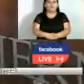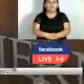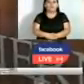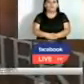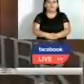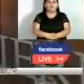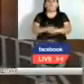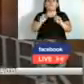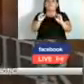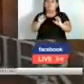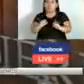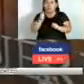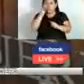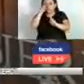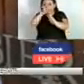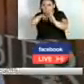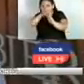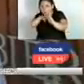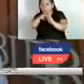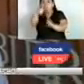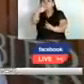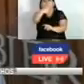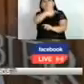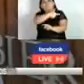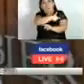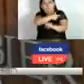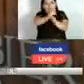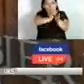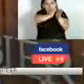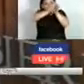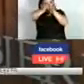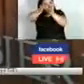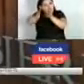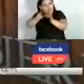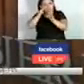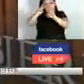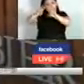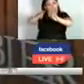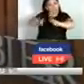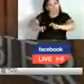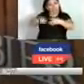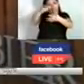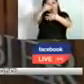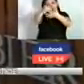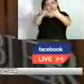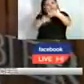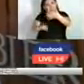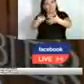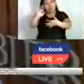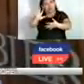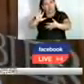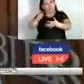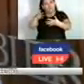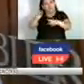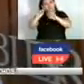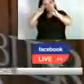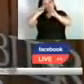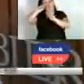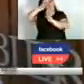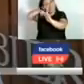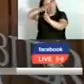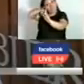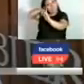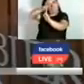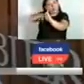Pasa con el vacunador, le aplican su vacuna, posteriormente pasan a otra área, al paso 5, donde se le realiza la observación